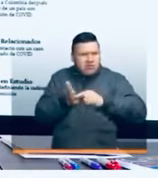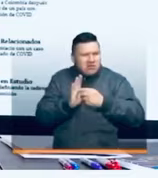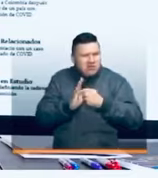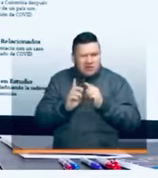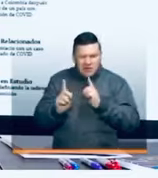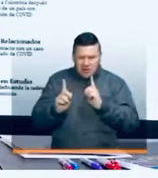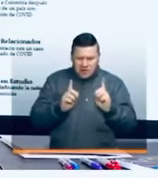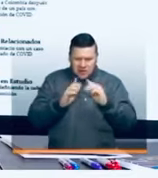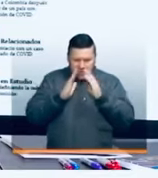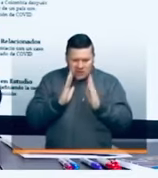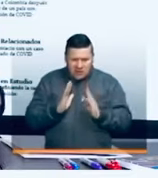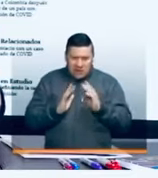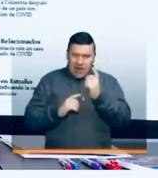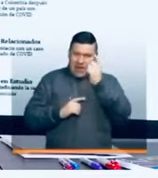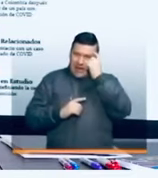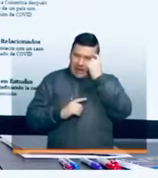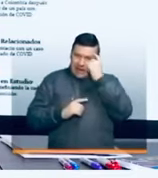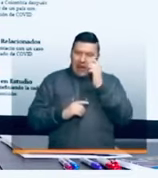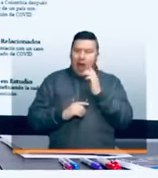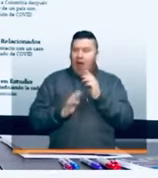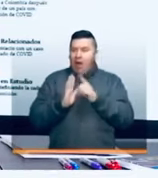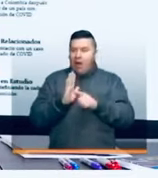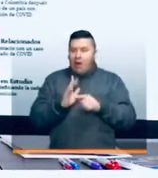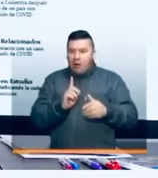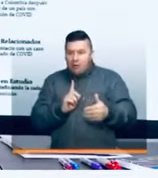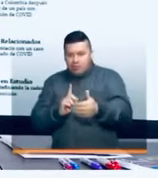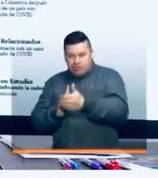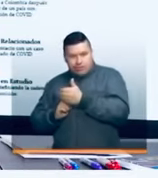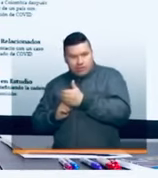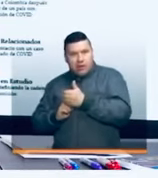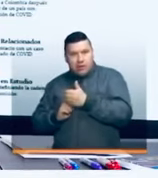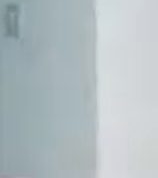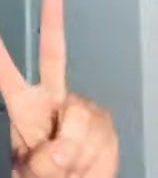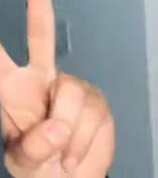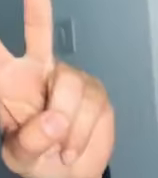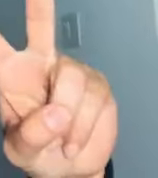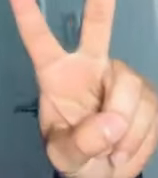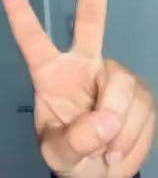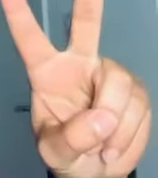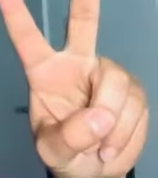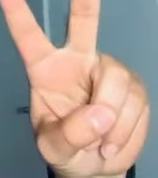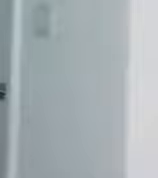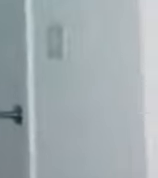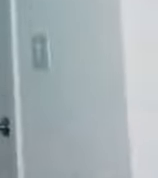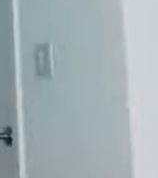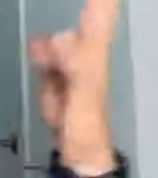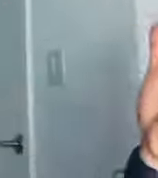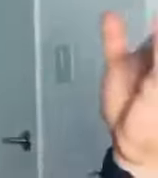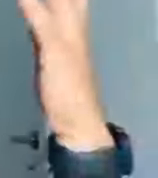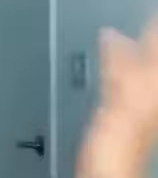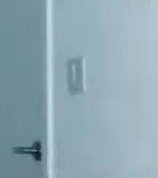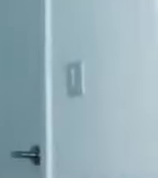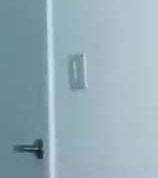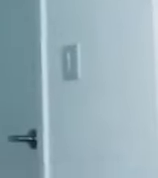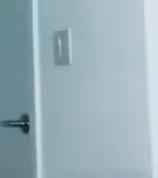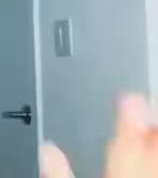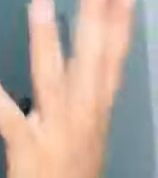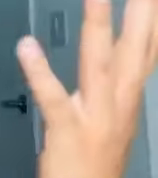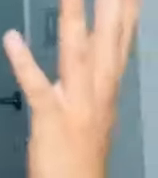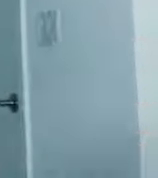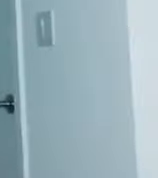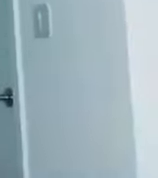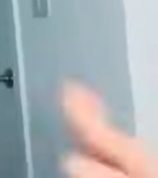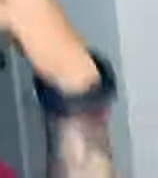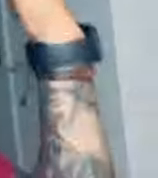aislamiento inteligente? Que mantengamos la protección y la restricción al adulto mayor. Paso 2. Regular y hacerlo más lógico y lo